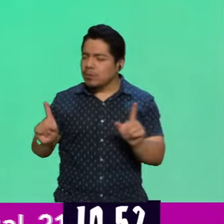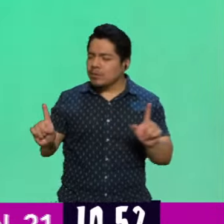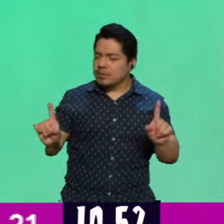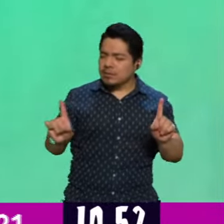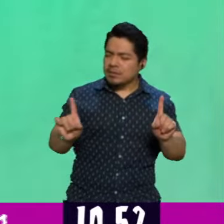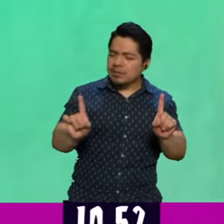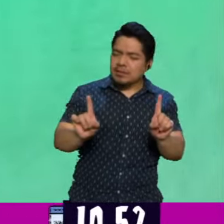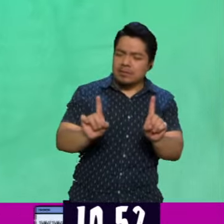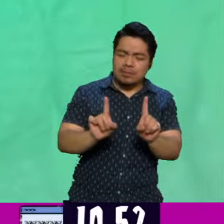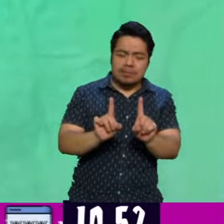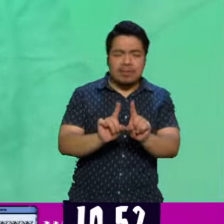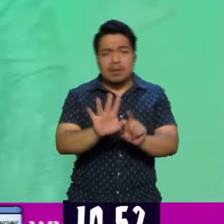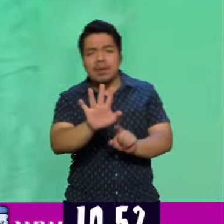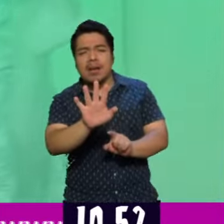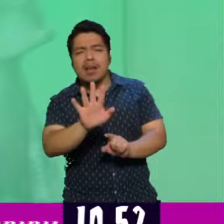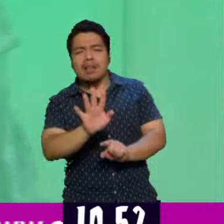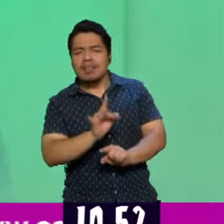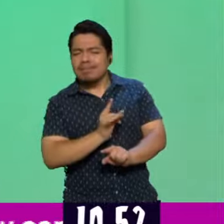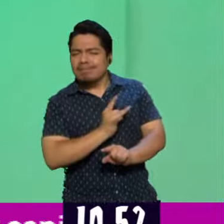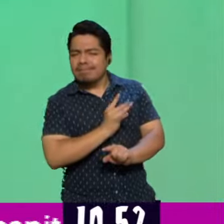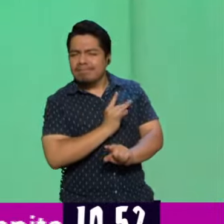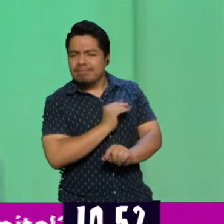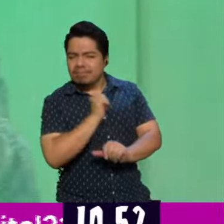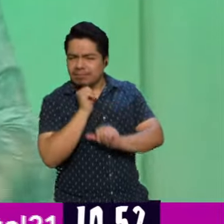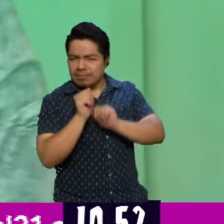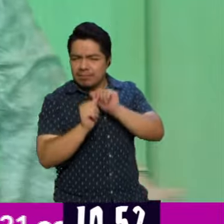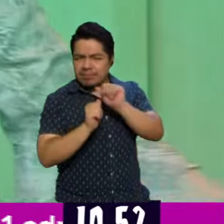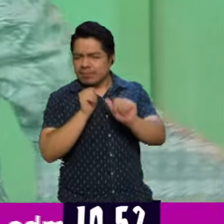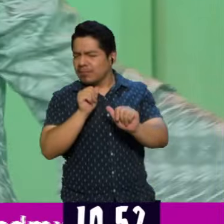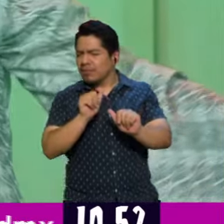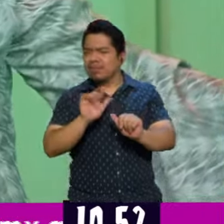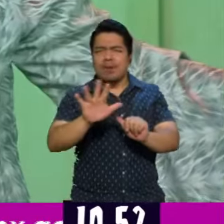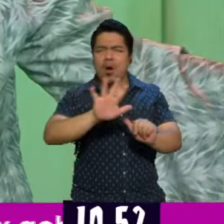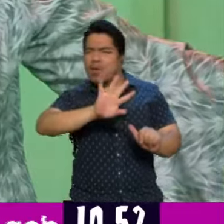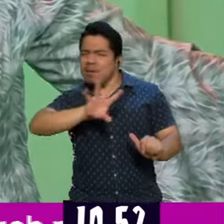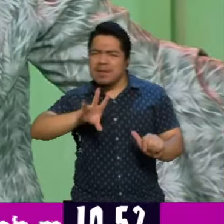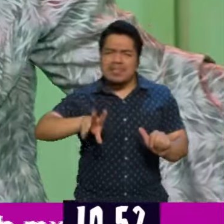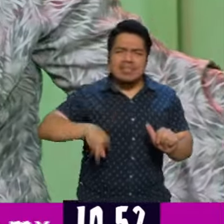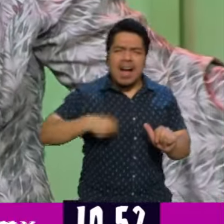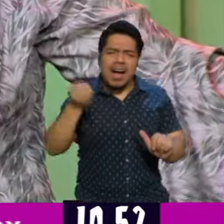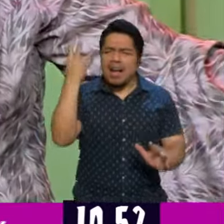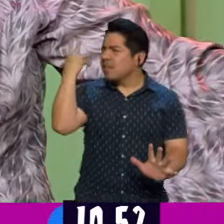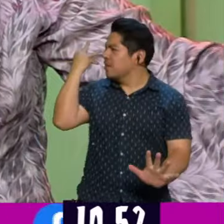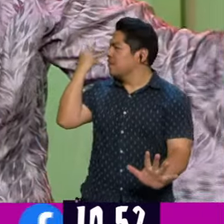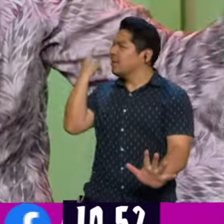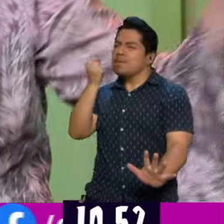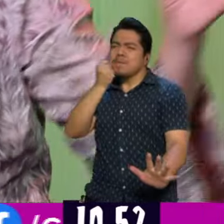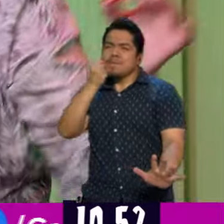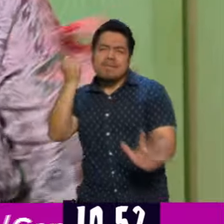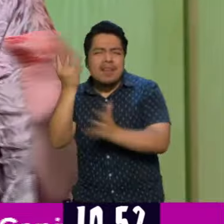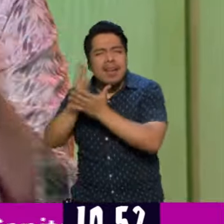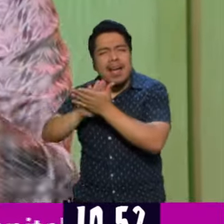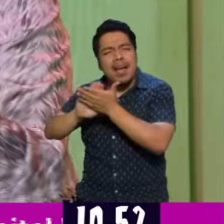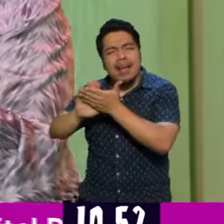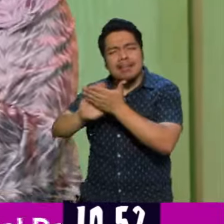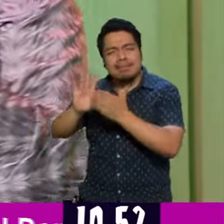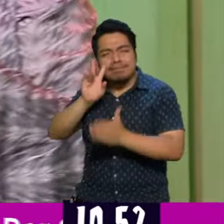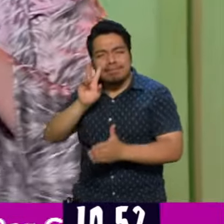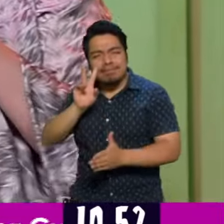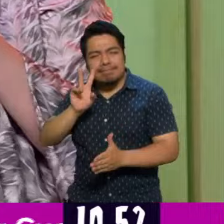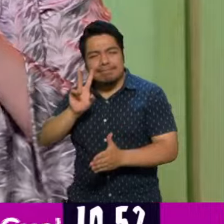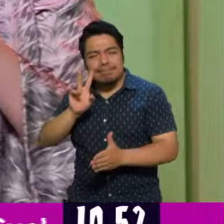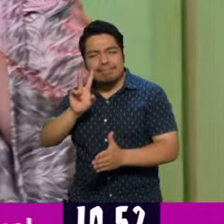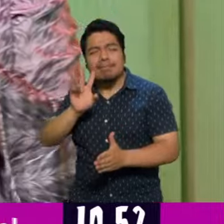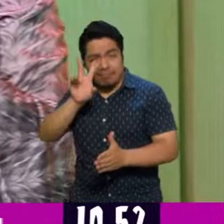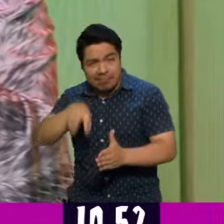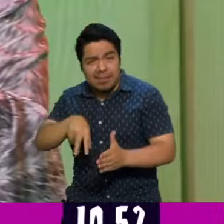No temas, no hay cuidado, no te culpo del pasado, ya lo ves,